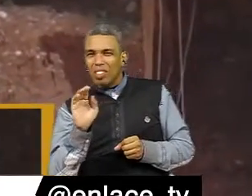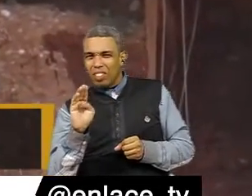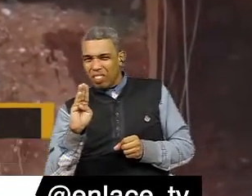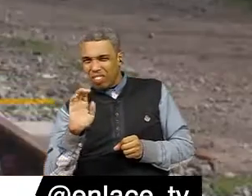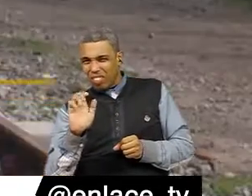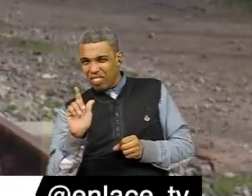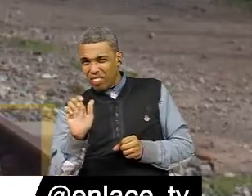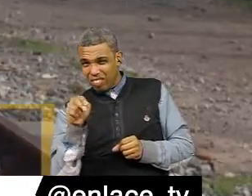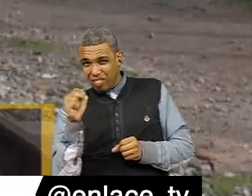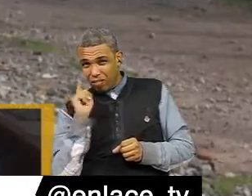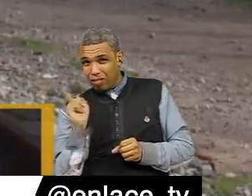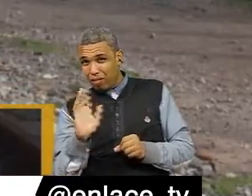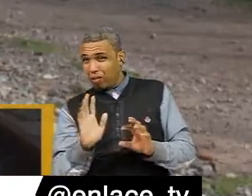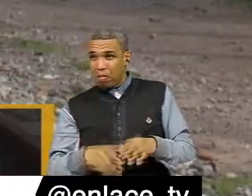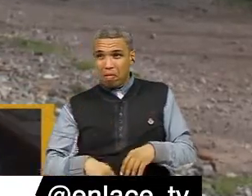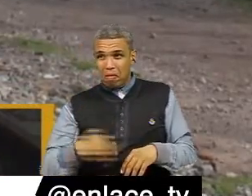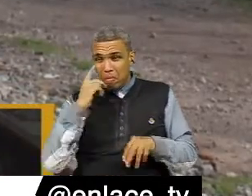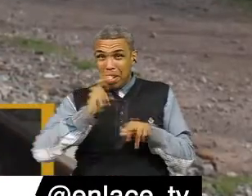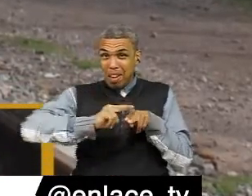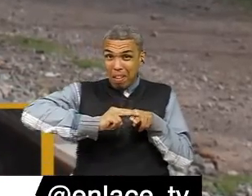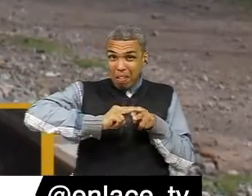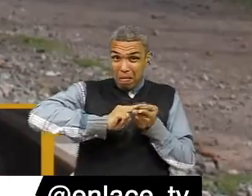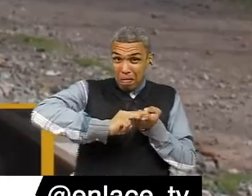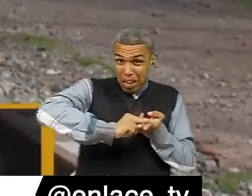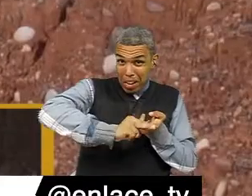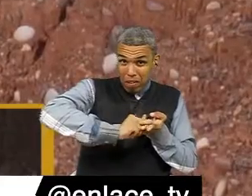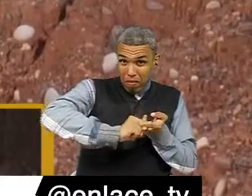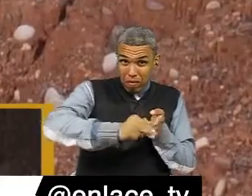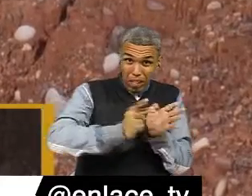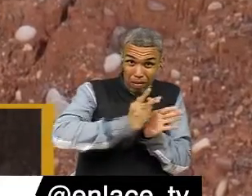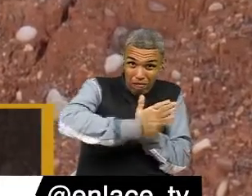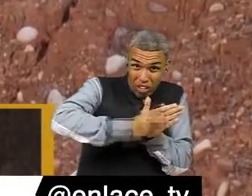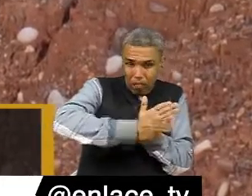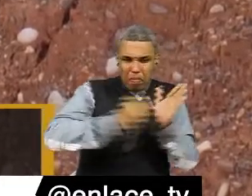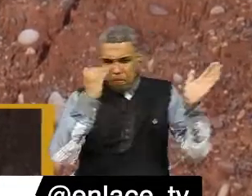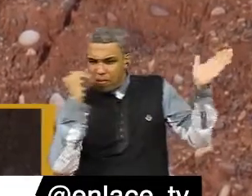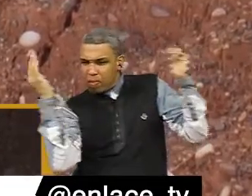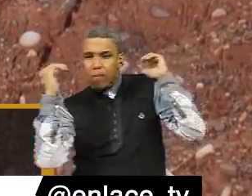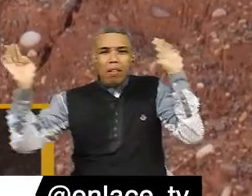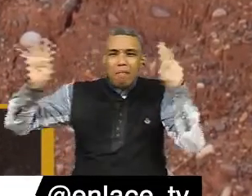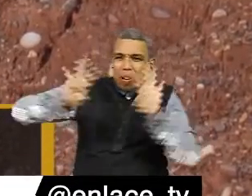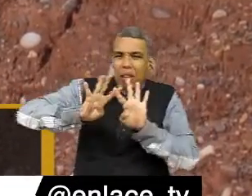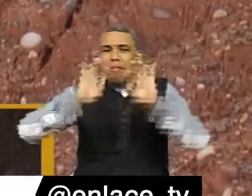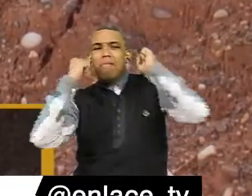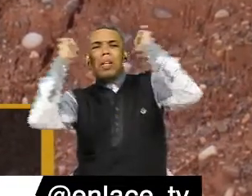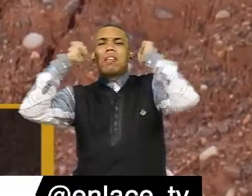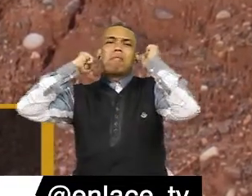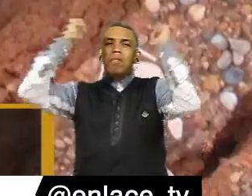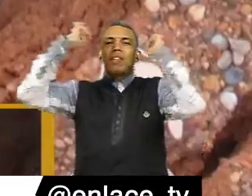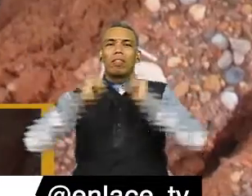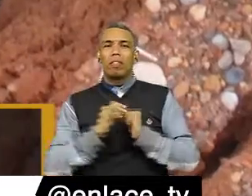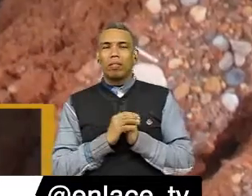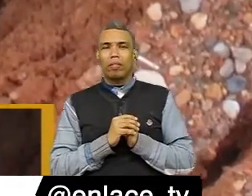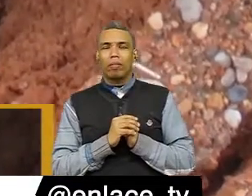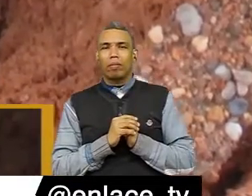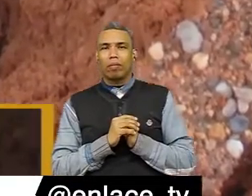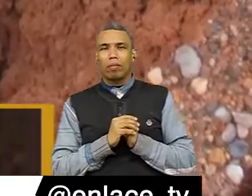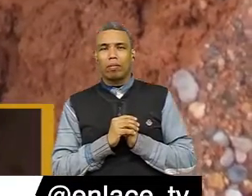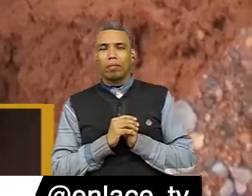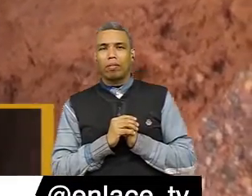por la negativa de la Agencia Nacional de Infraestructura, ANI, de entregar la licencia para continuar en ese sector con los trabajos del llamado Bus